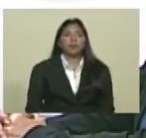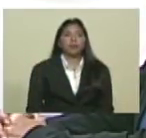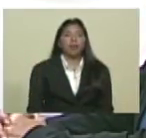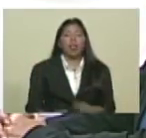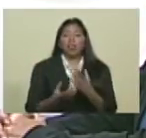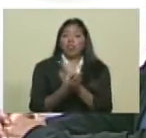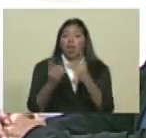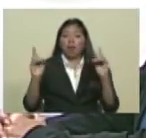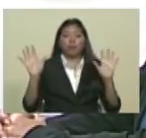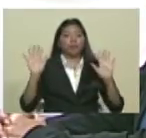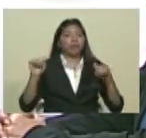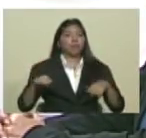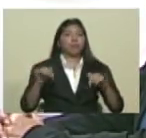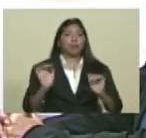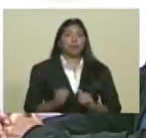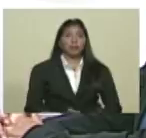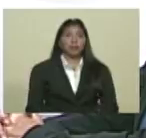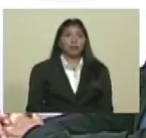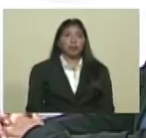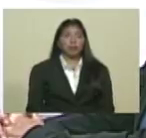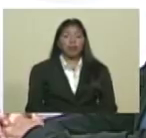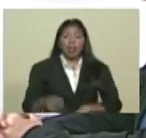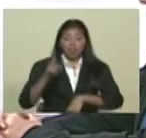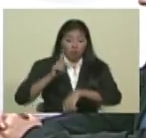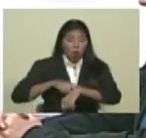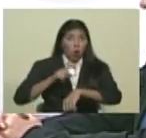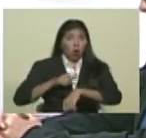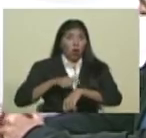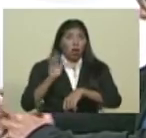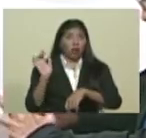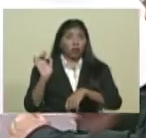democracia. A esta hora ya,